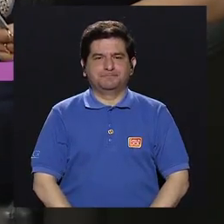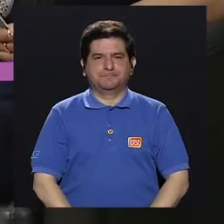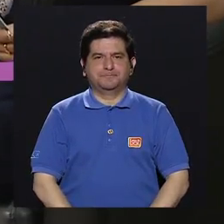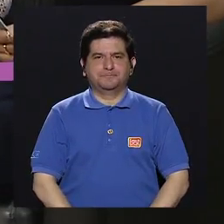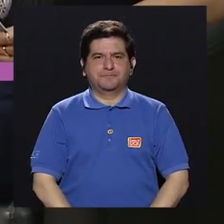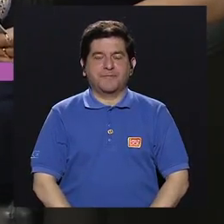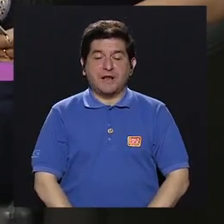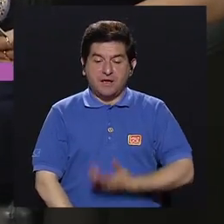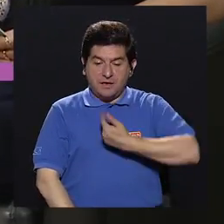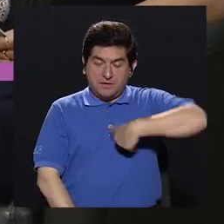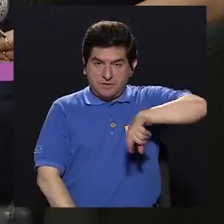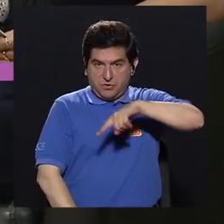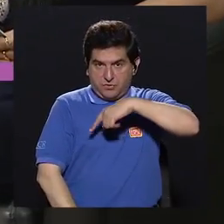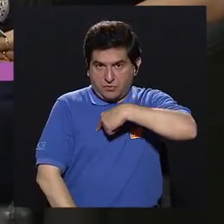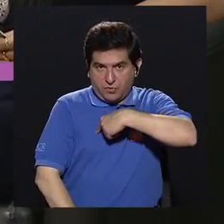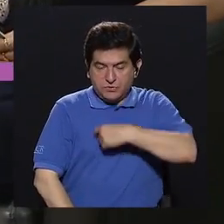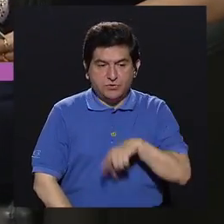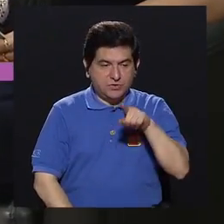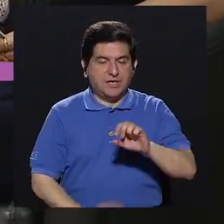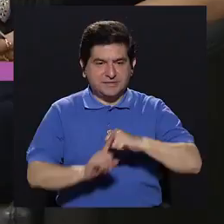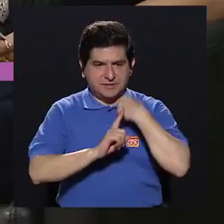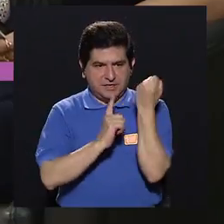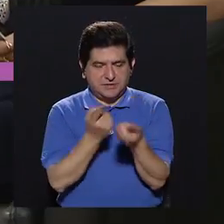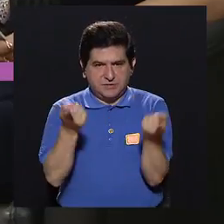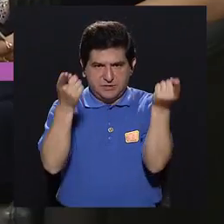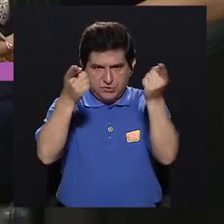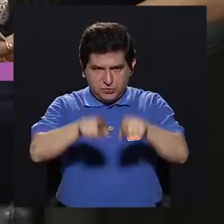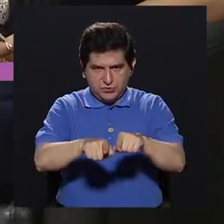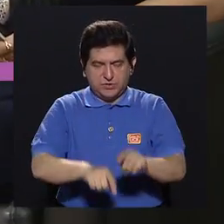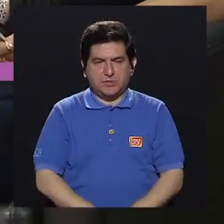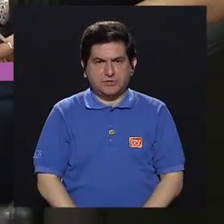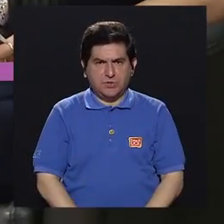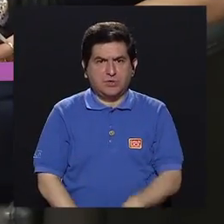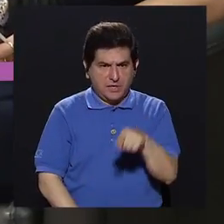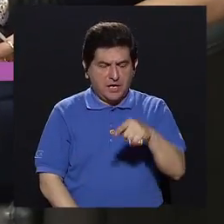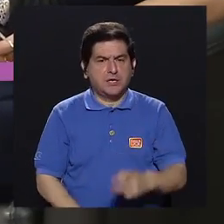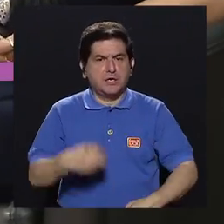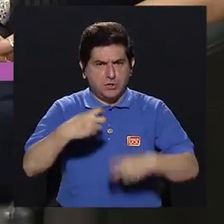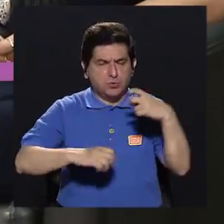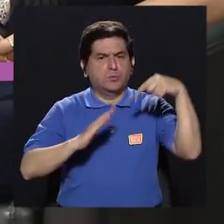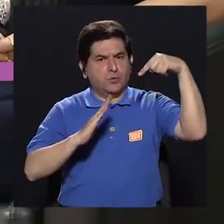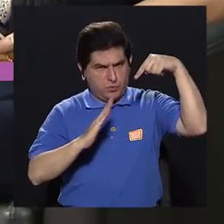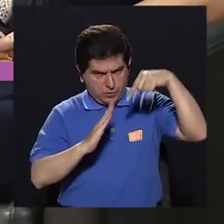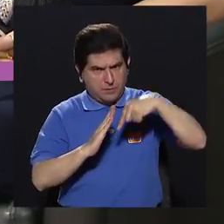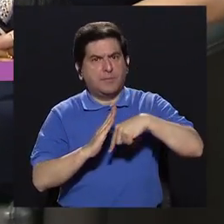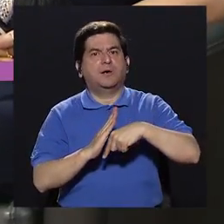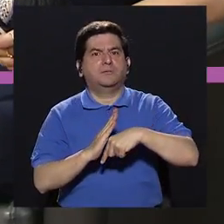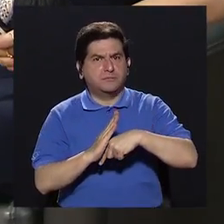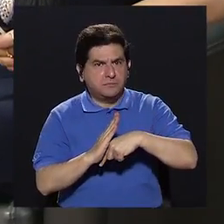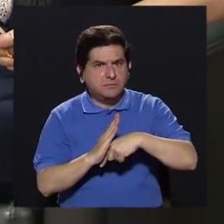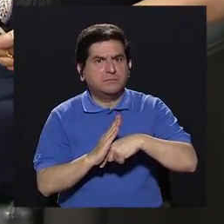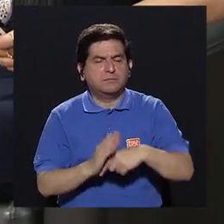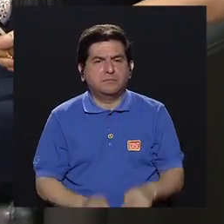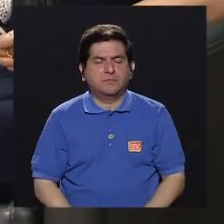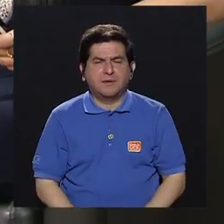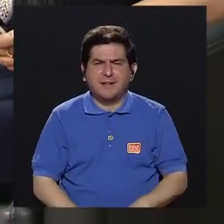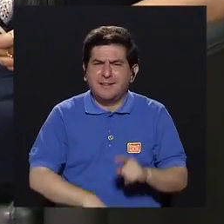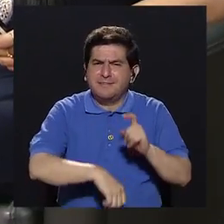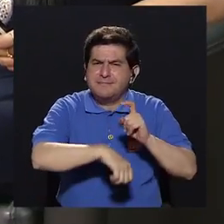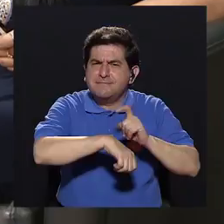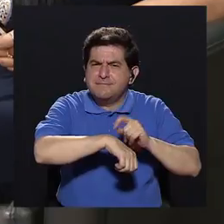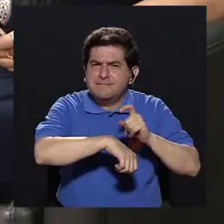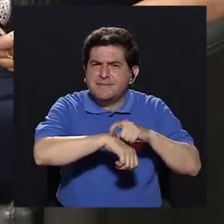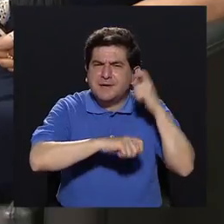ver, cuando tenemos este evento, que es un evento grave, que es un evento, ¿hay un